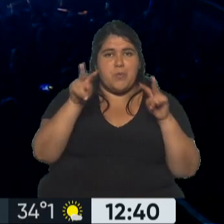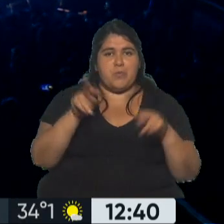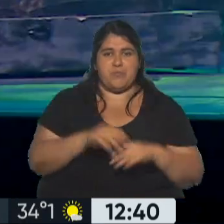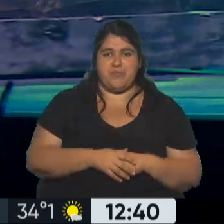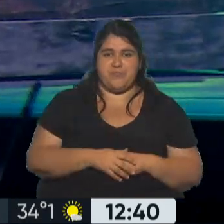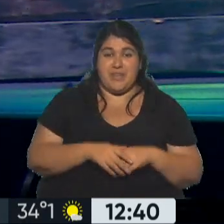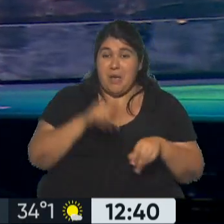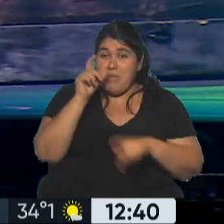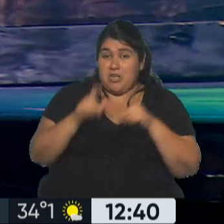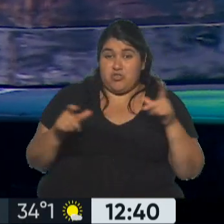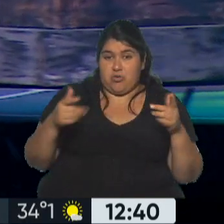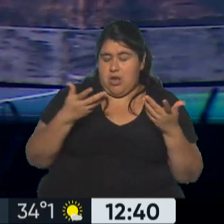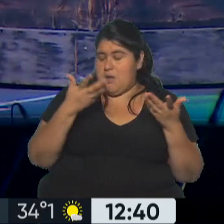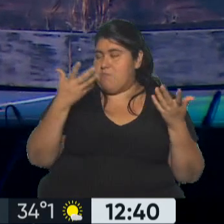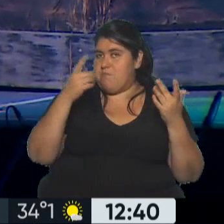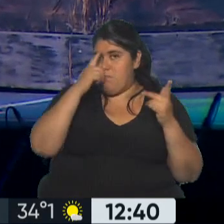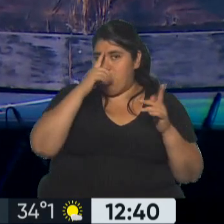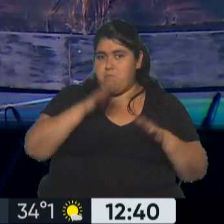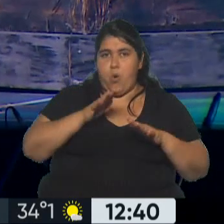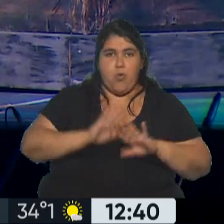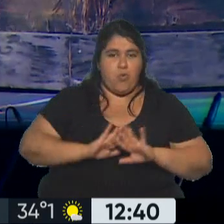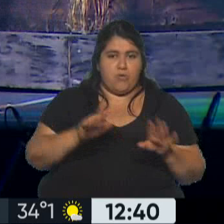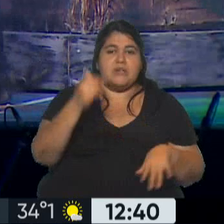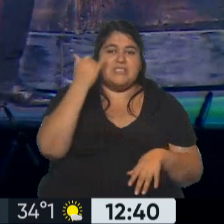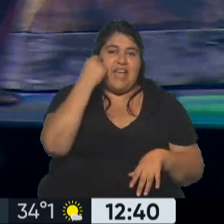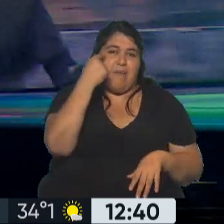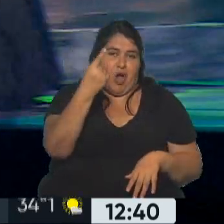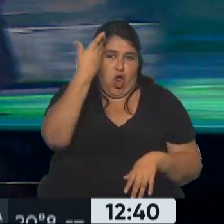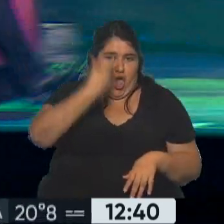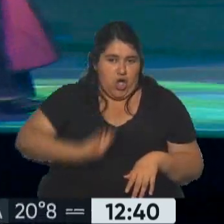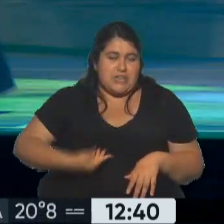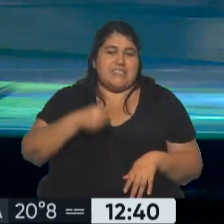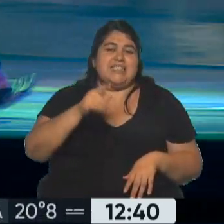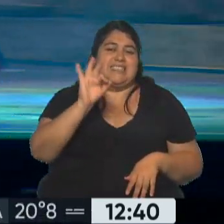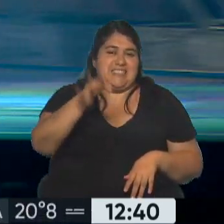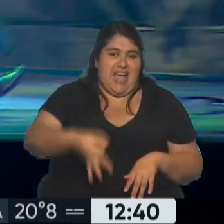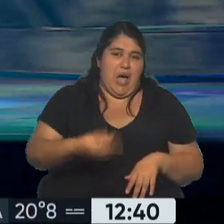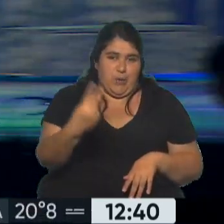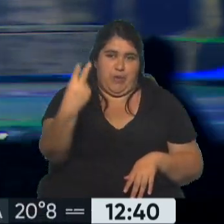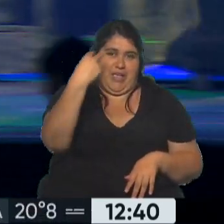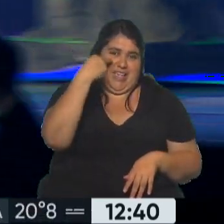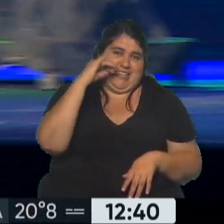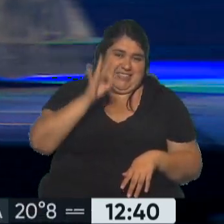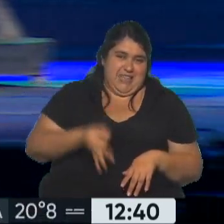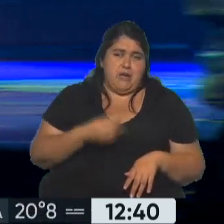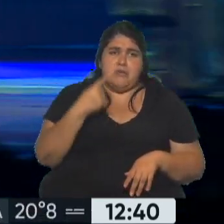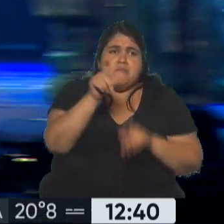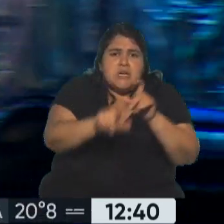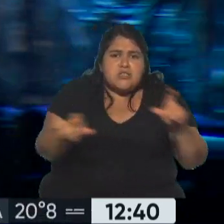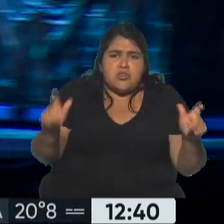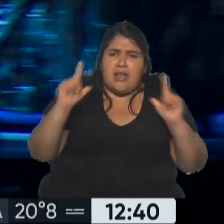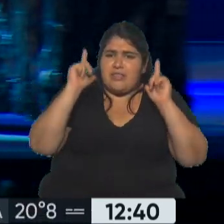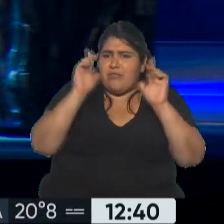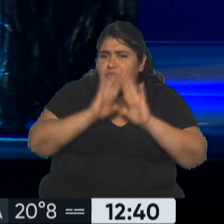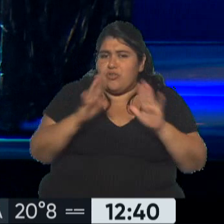señor! Y el público estalla, porque ya, digo, me conoce, sabe lo que va a venir, espera eso y lo disfruta. Sigue